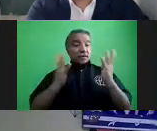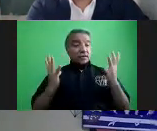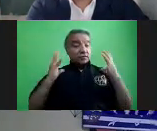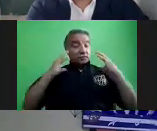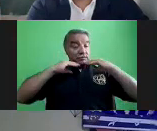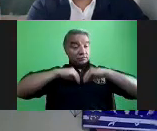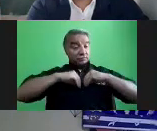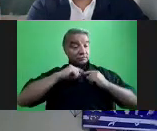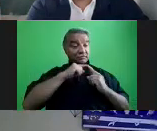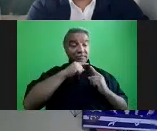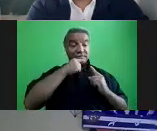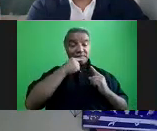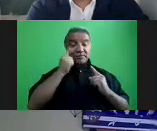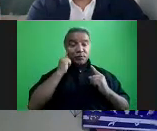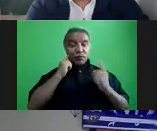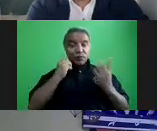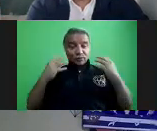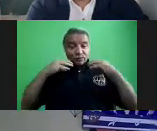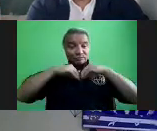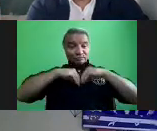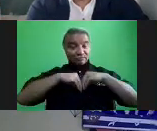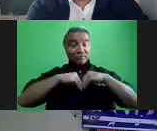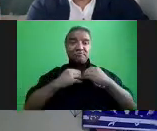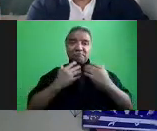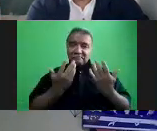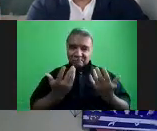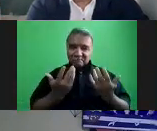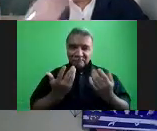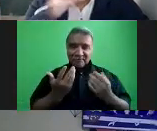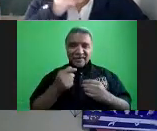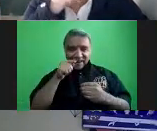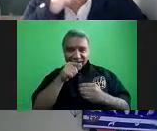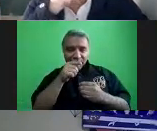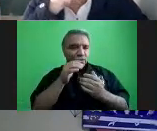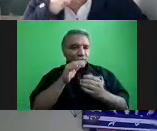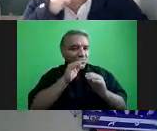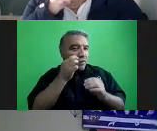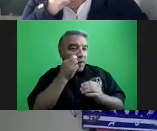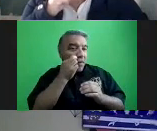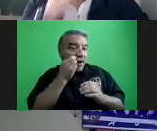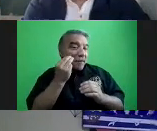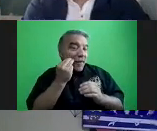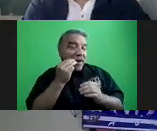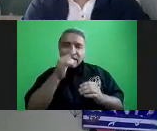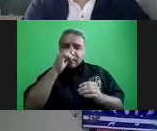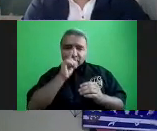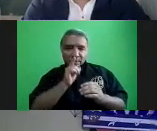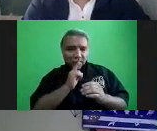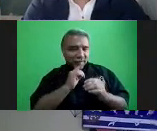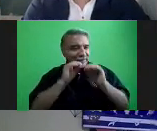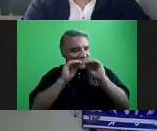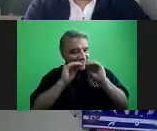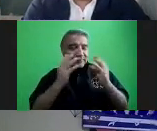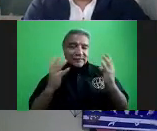señas. Él necesita integrar a más, saber que los oyentes también aprenden lengua de señas e